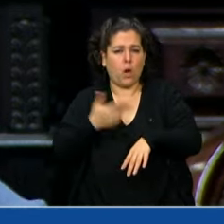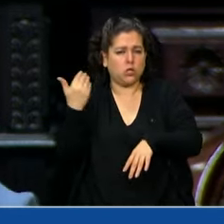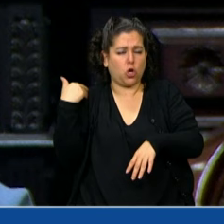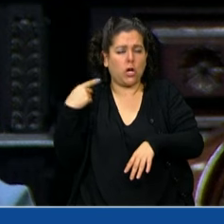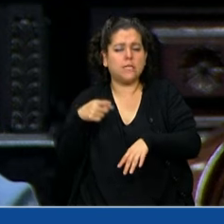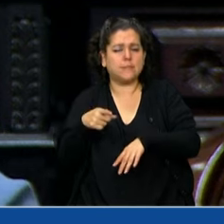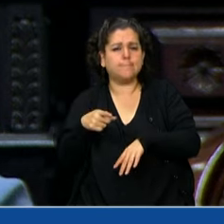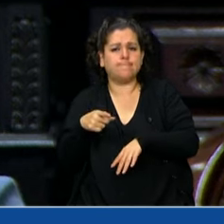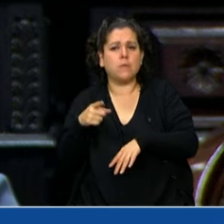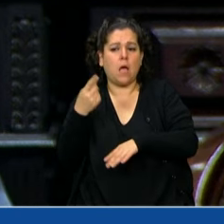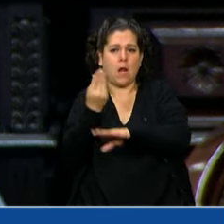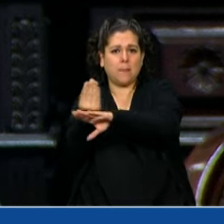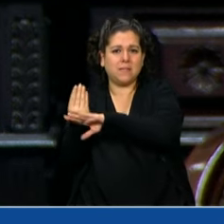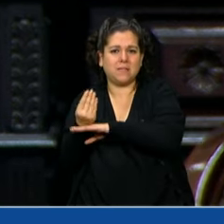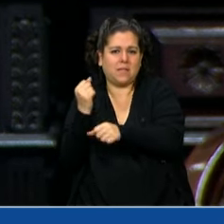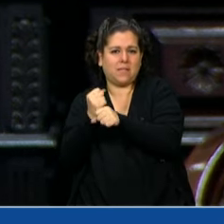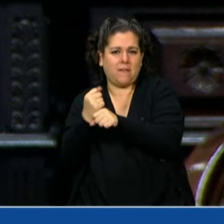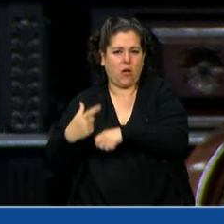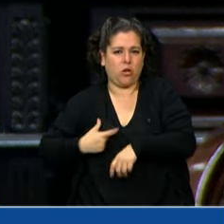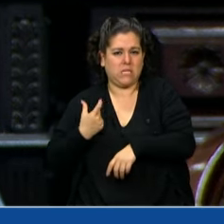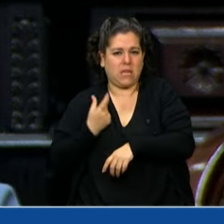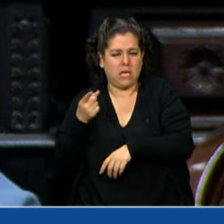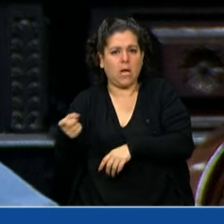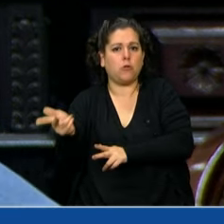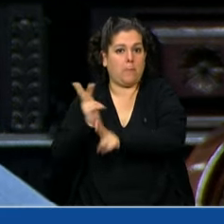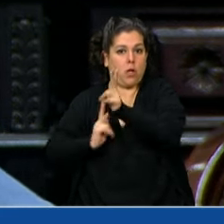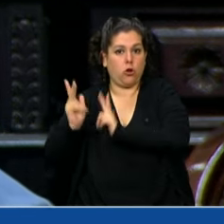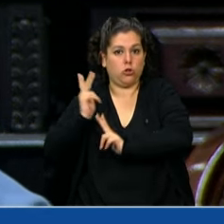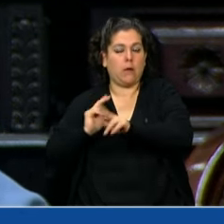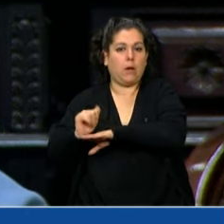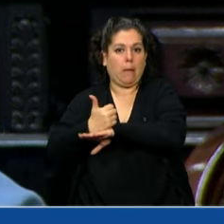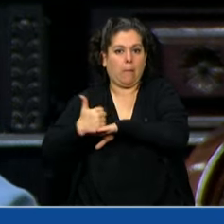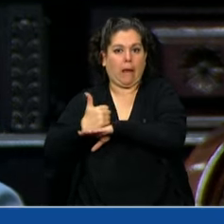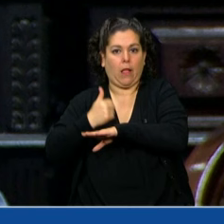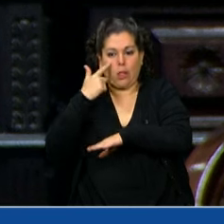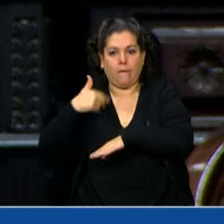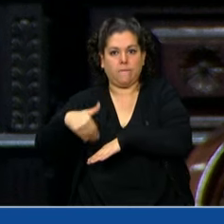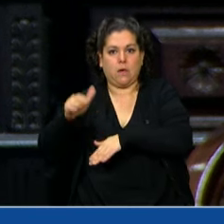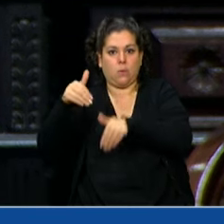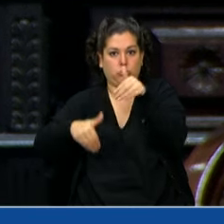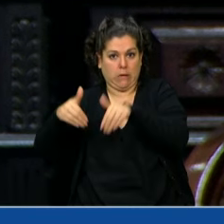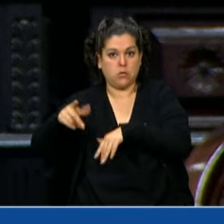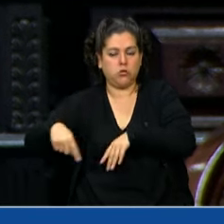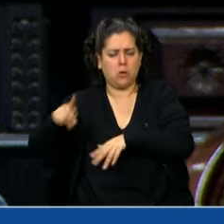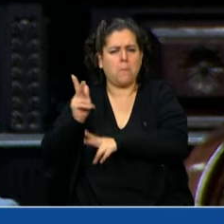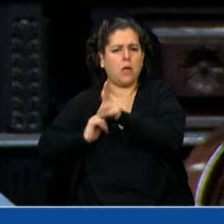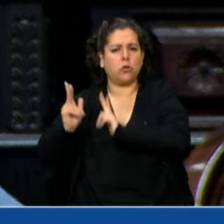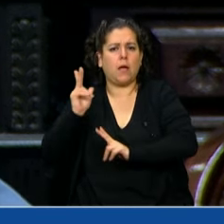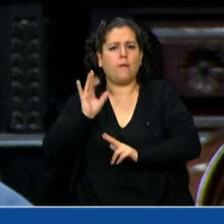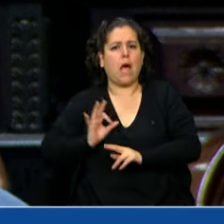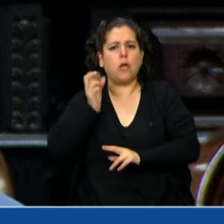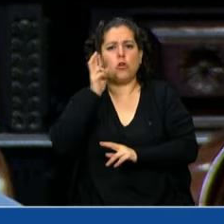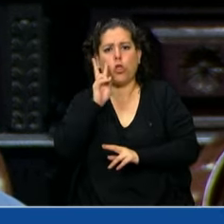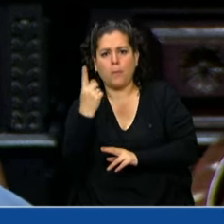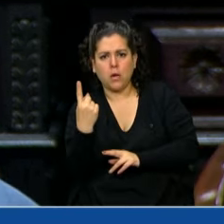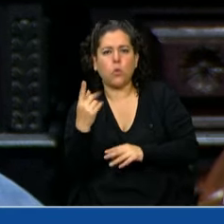trabajadores que representan al sindicato me comentaban mientras esperaban la votación que en el 2001 algunos